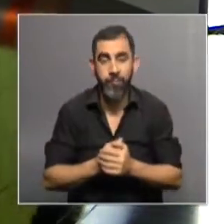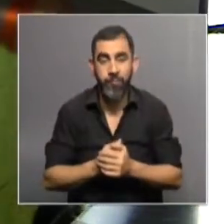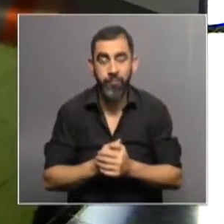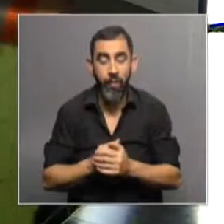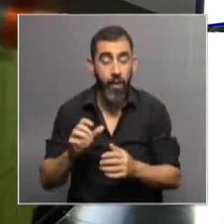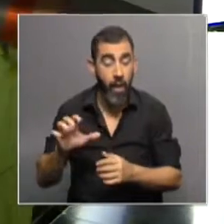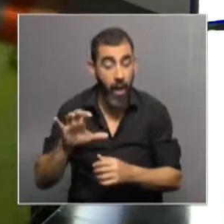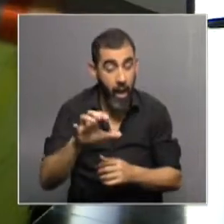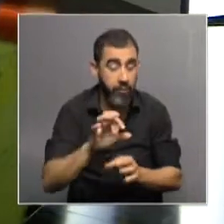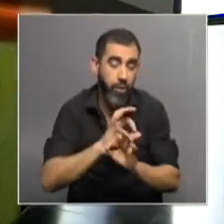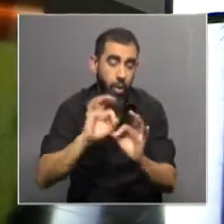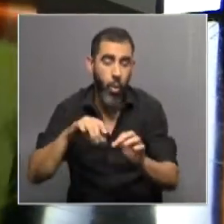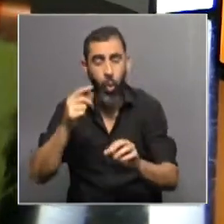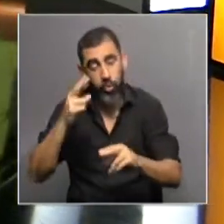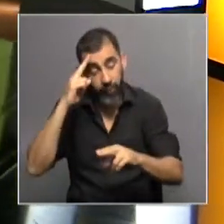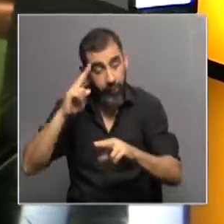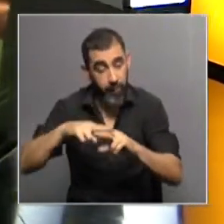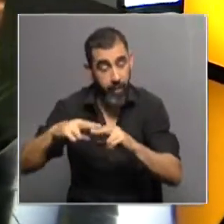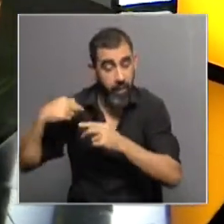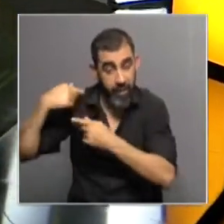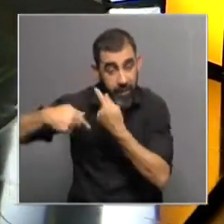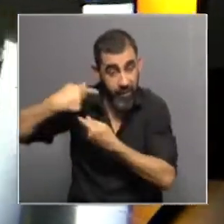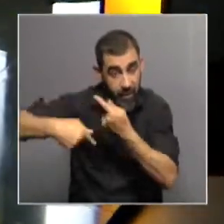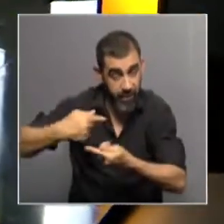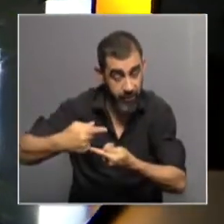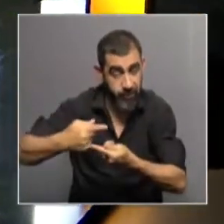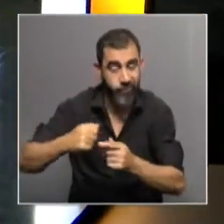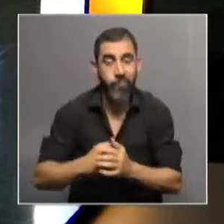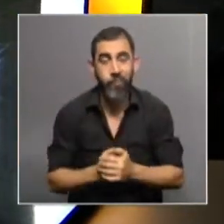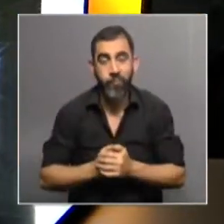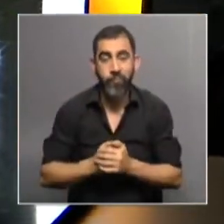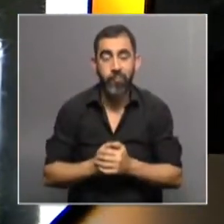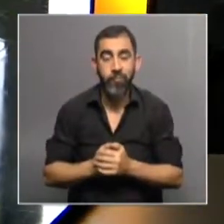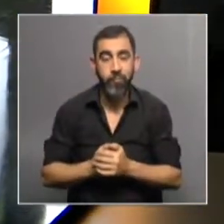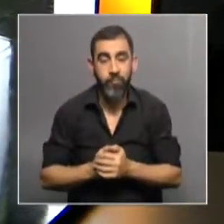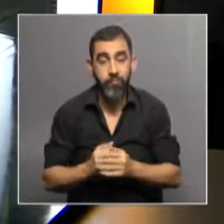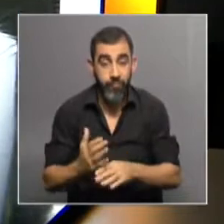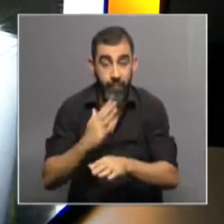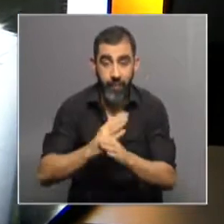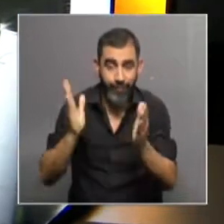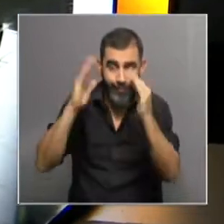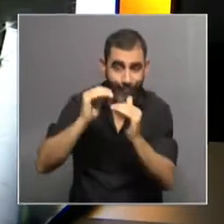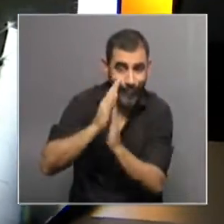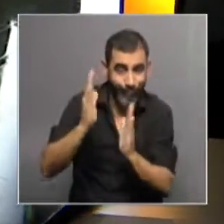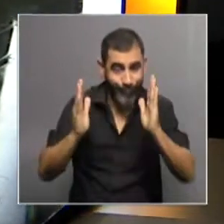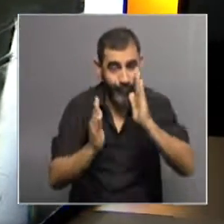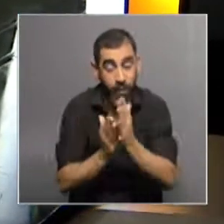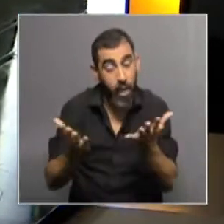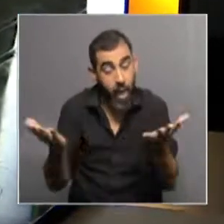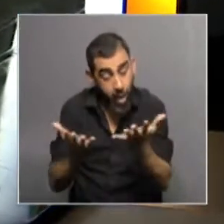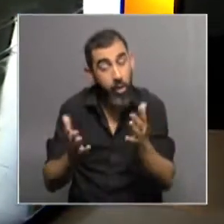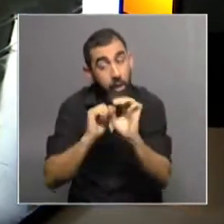oncológicas o en otros trastornos de índole hereditario que aparecían como insuperables, bueno, se van abriendo muchas veces